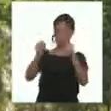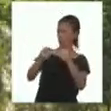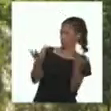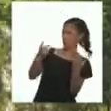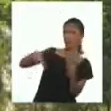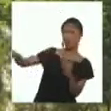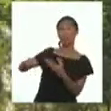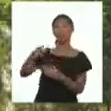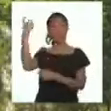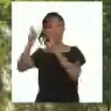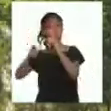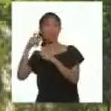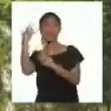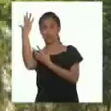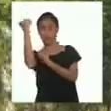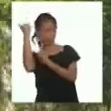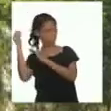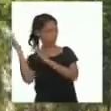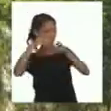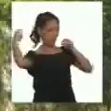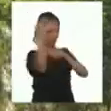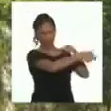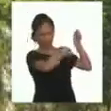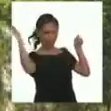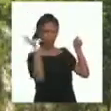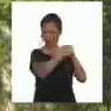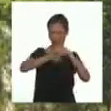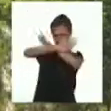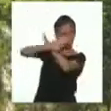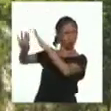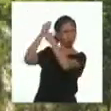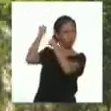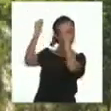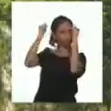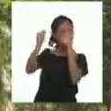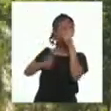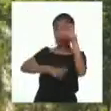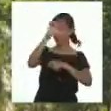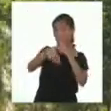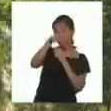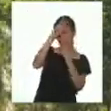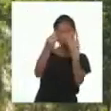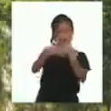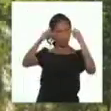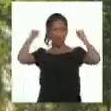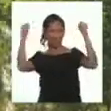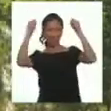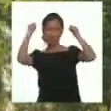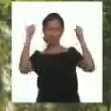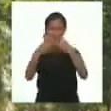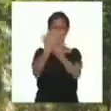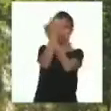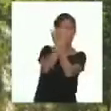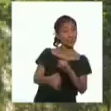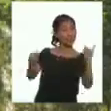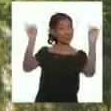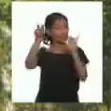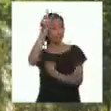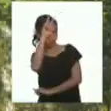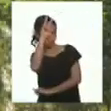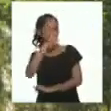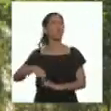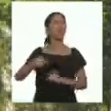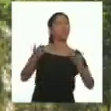Luchas en las que participaron miles de peruanos y algunos extranjeros. La independencia del